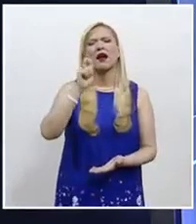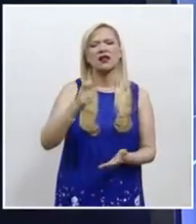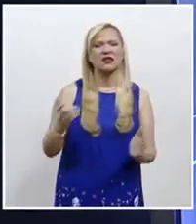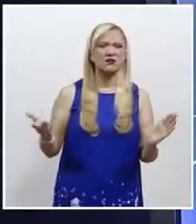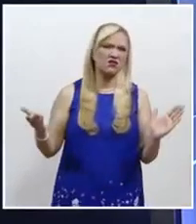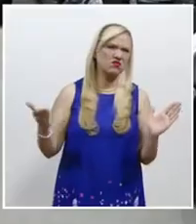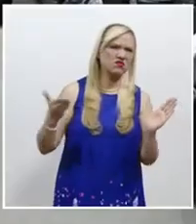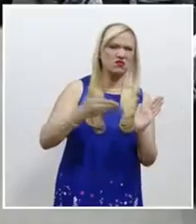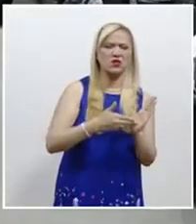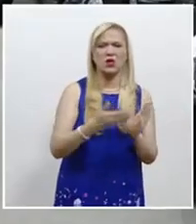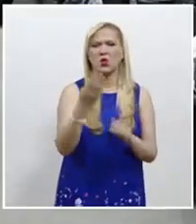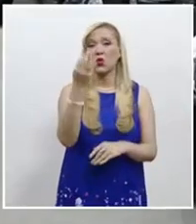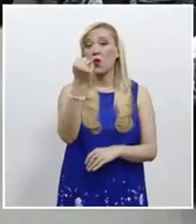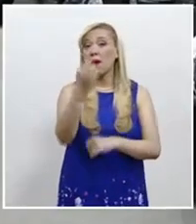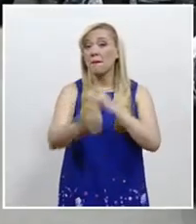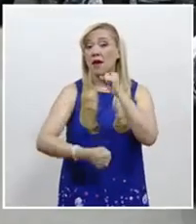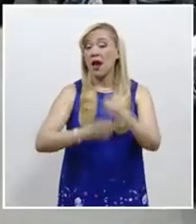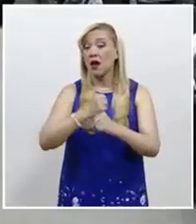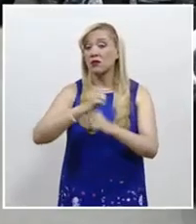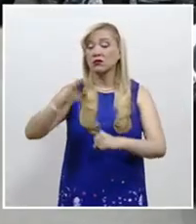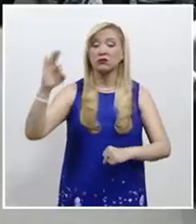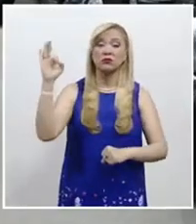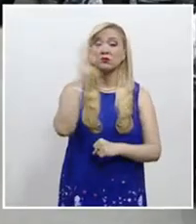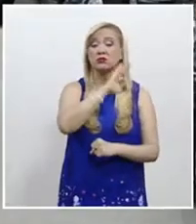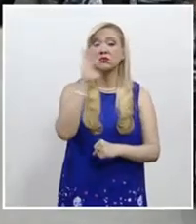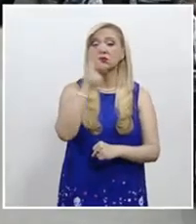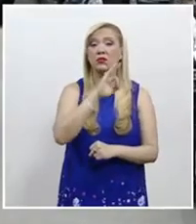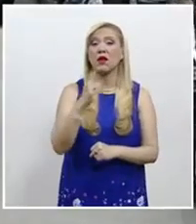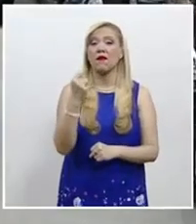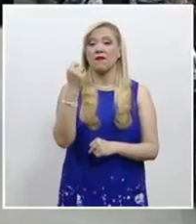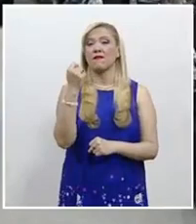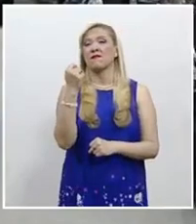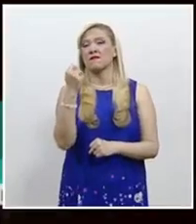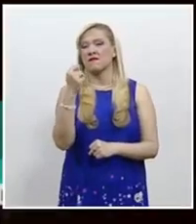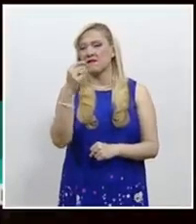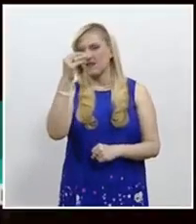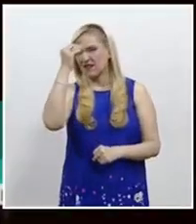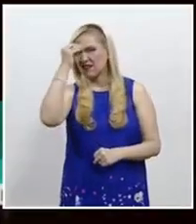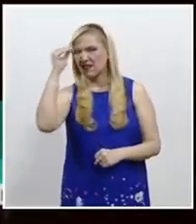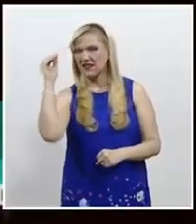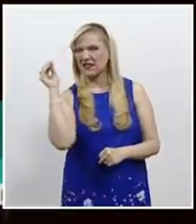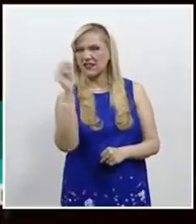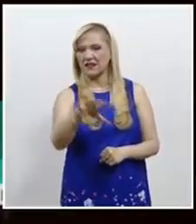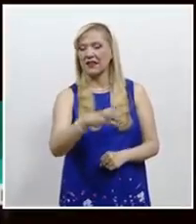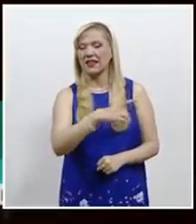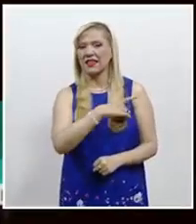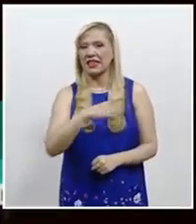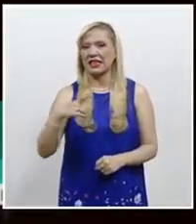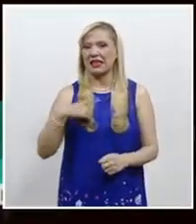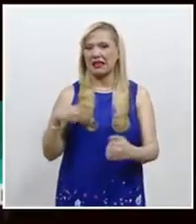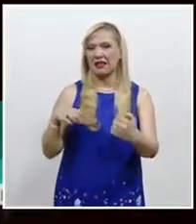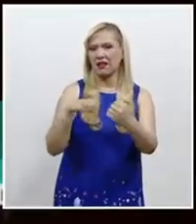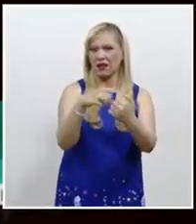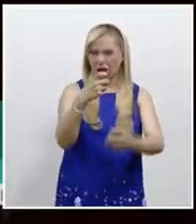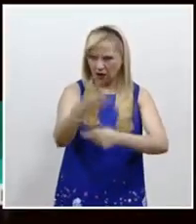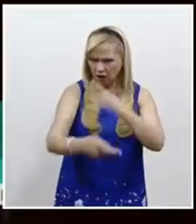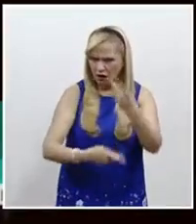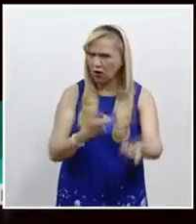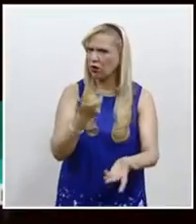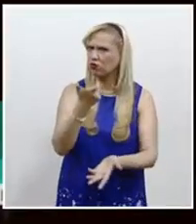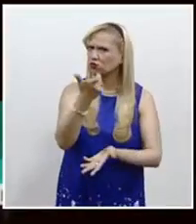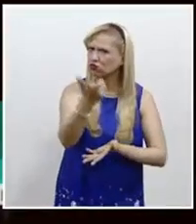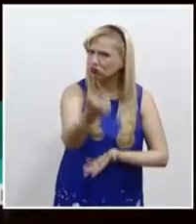con 9 años de cárcel el delito conocido como montadeudas, que se refiere a utilizar información privada de usuarios de